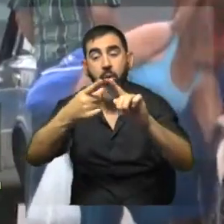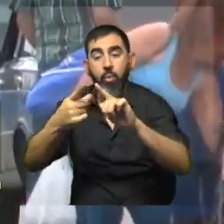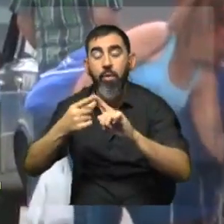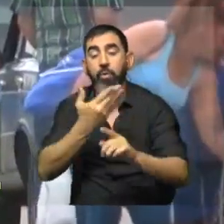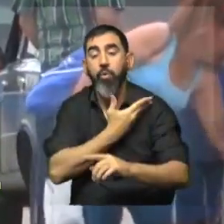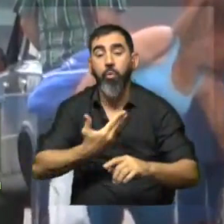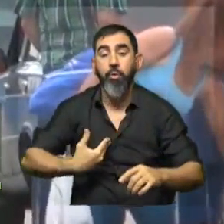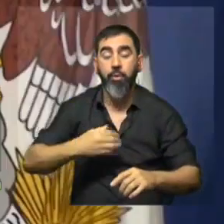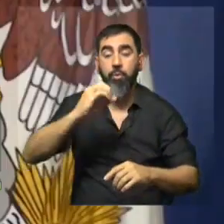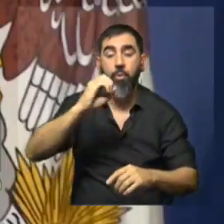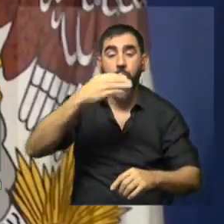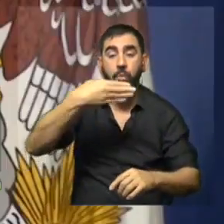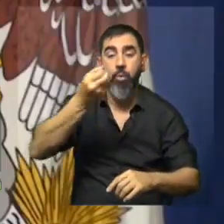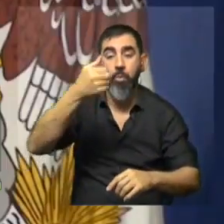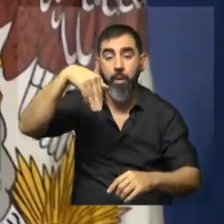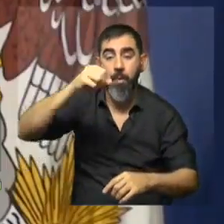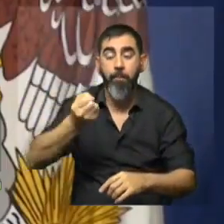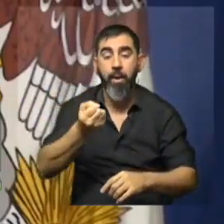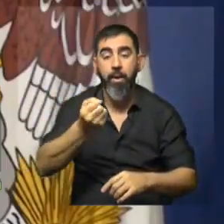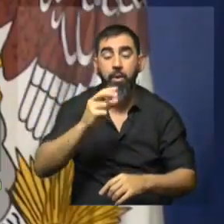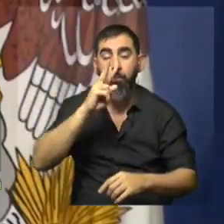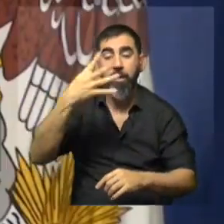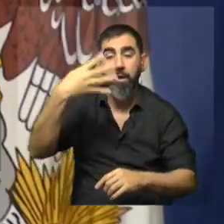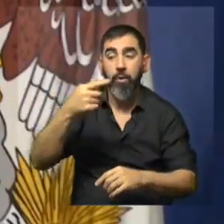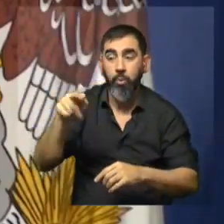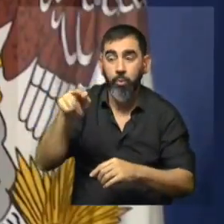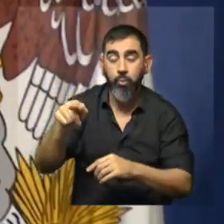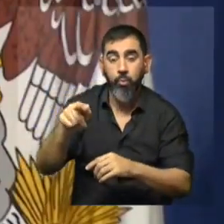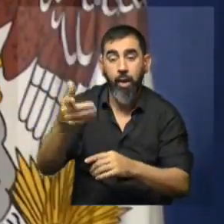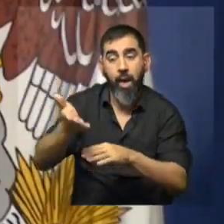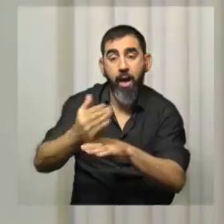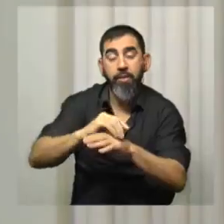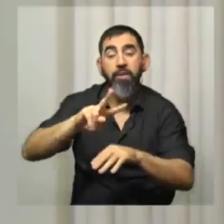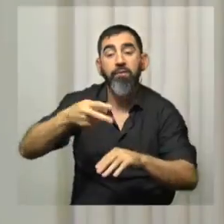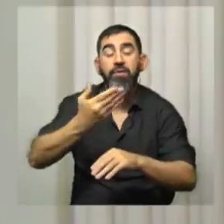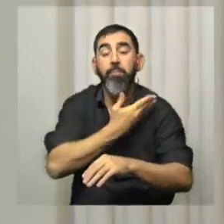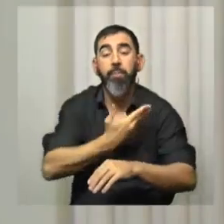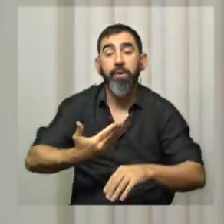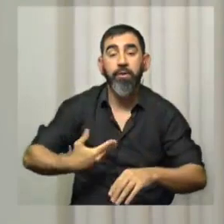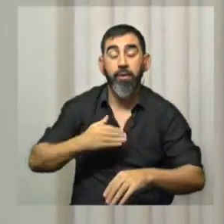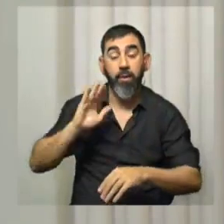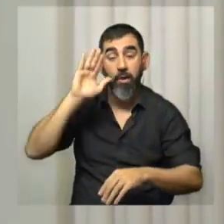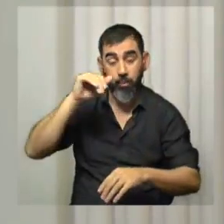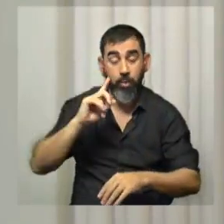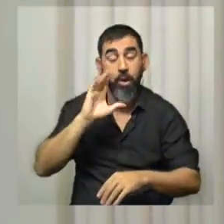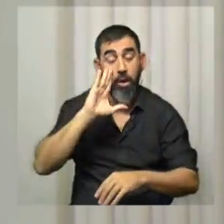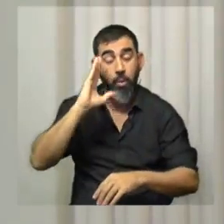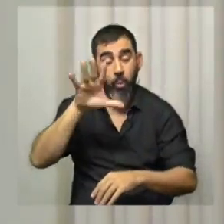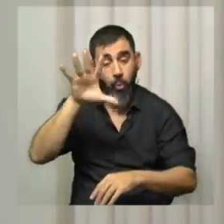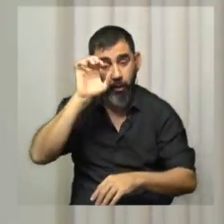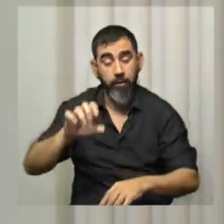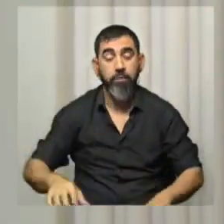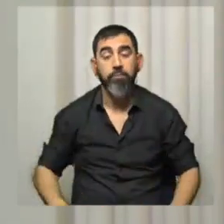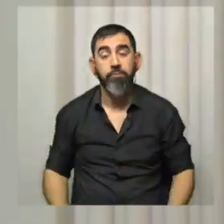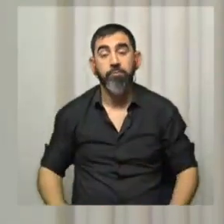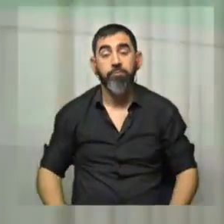del presidente Obama en el 2014, cuando usted se desempeñaba como vicepresidente, le recuerdan a Biden en la